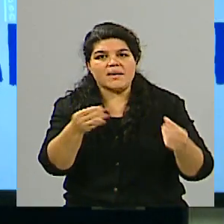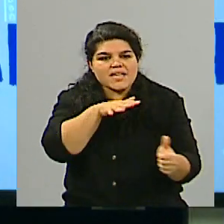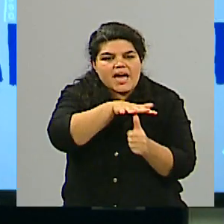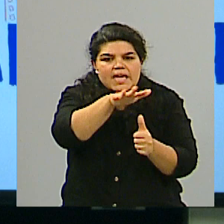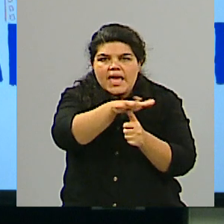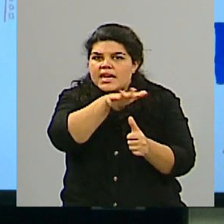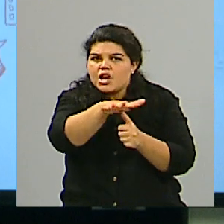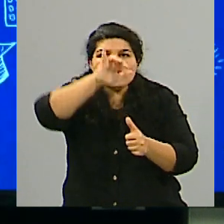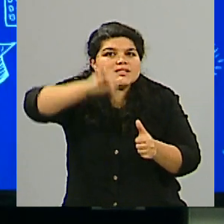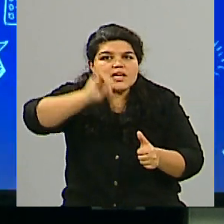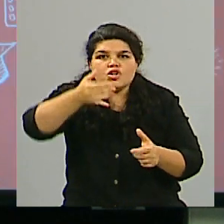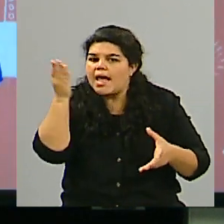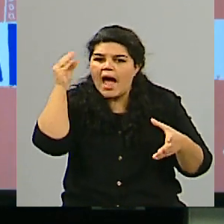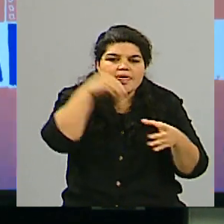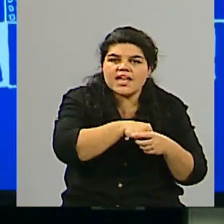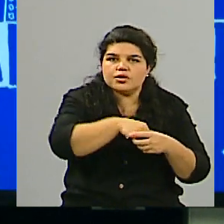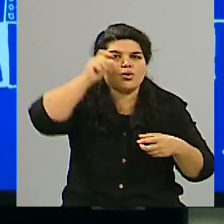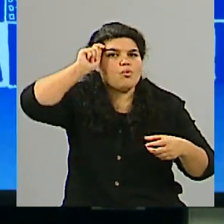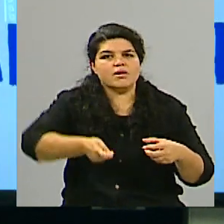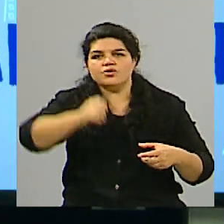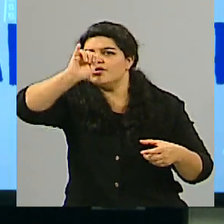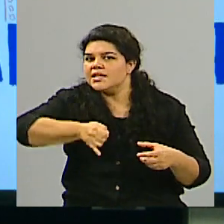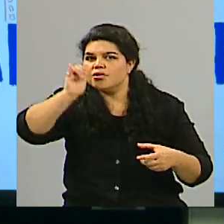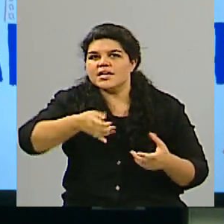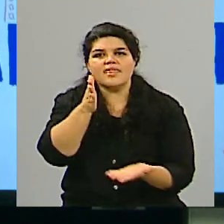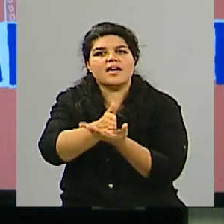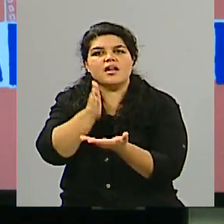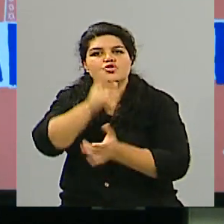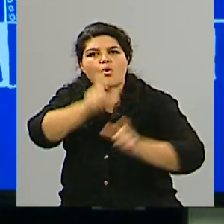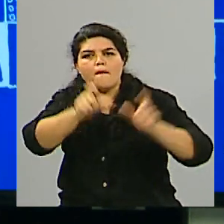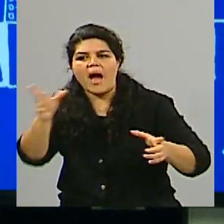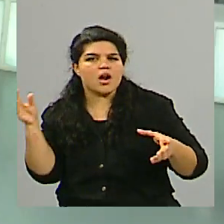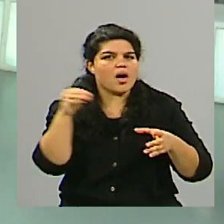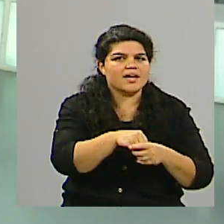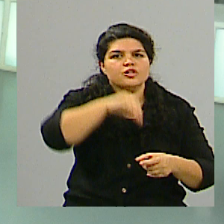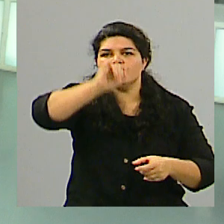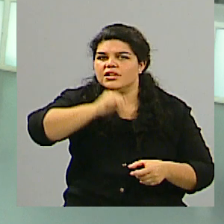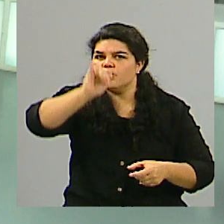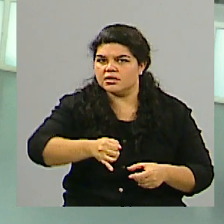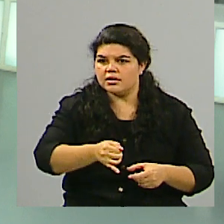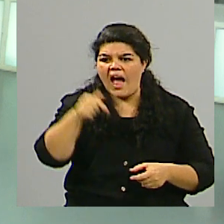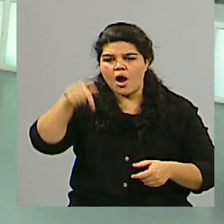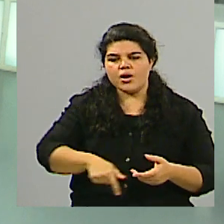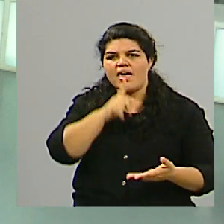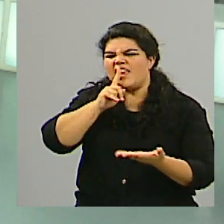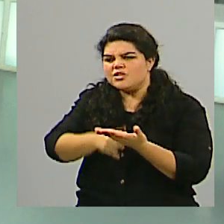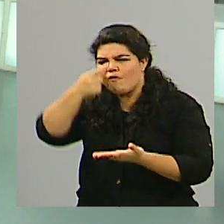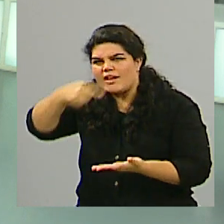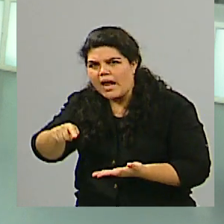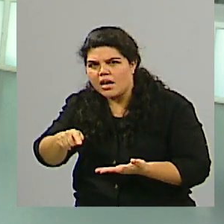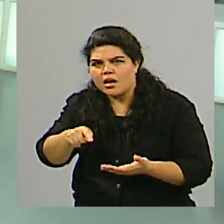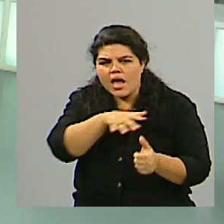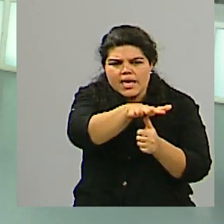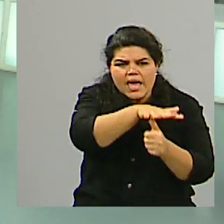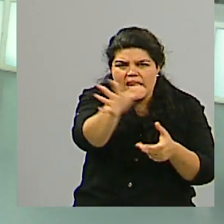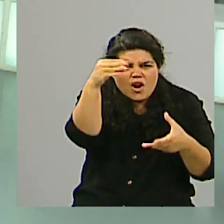género es una obligación derivada del derecho internacional de los derechos humanos. Y juzgar e investigar sin perspectiva de género es una